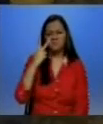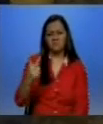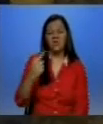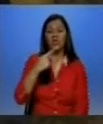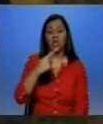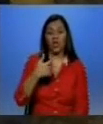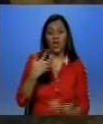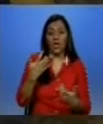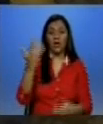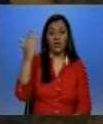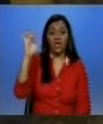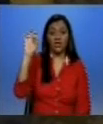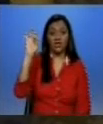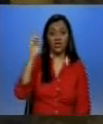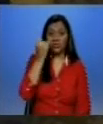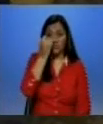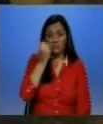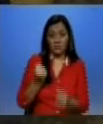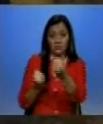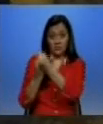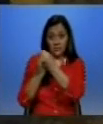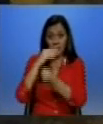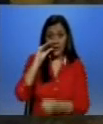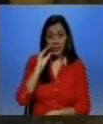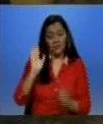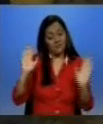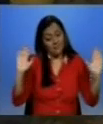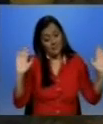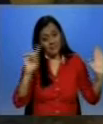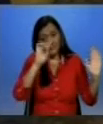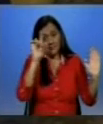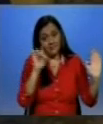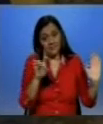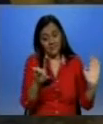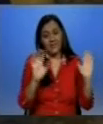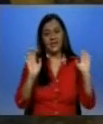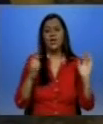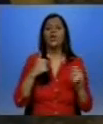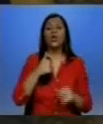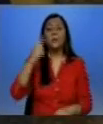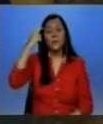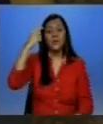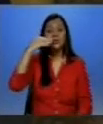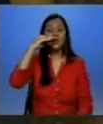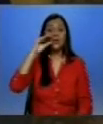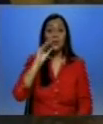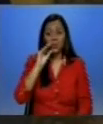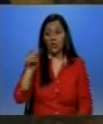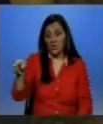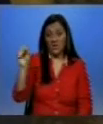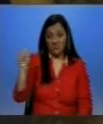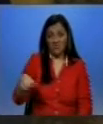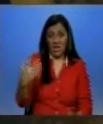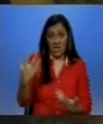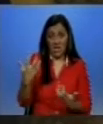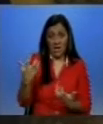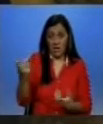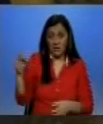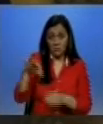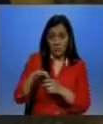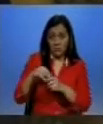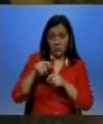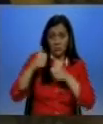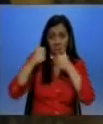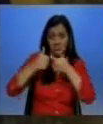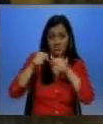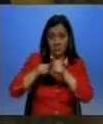apoyando a un Jaime Nebot, ¿no? Y sinceramente, creo que el peor error de Nebot sería lanzarse, pero si se lanza, pues el problema de él, lo derrotaremos hasta en Guayaquil.